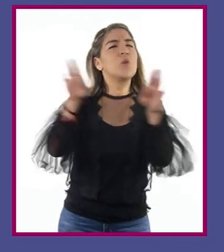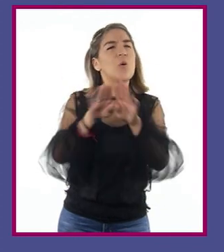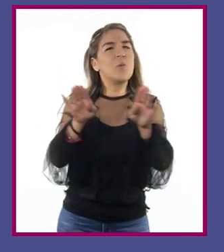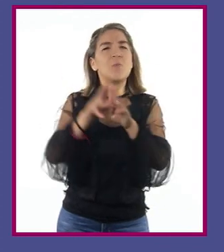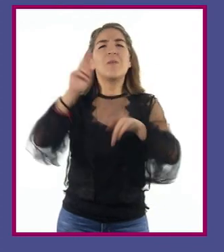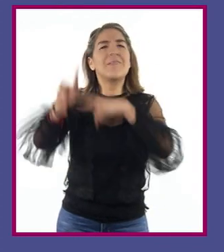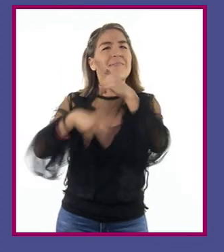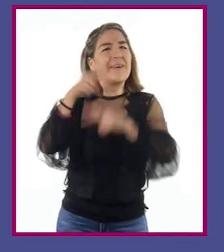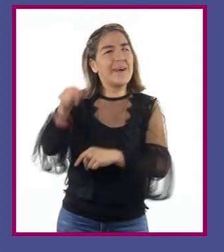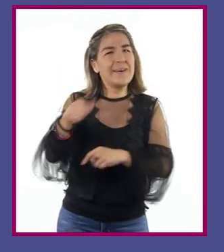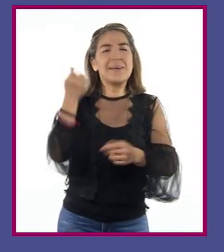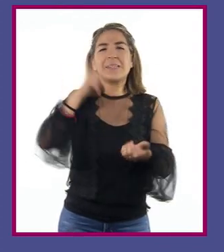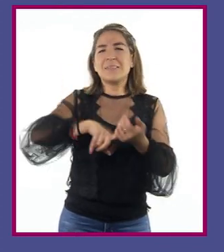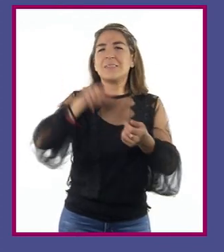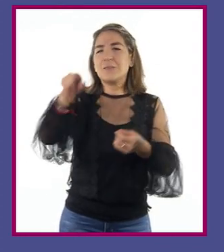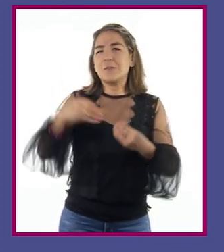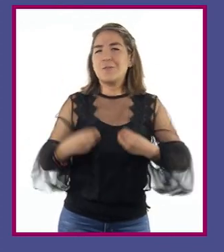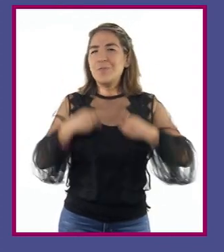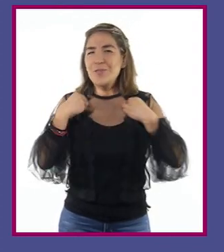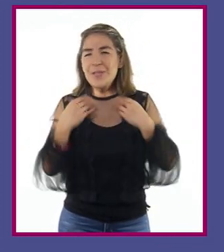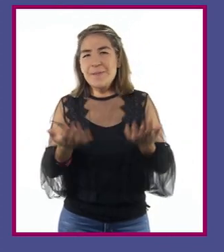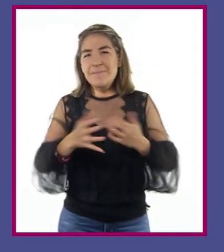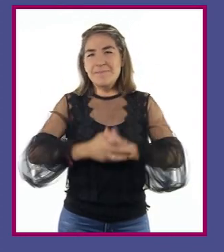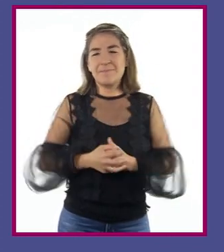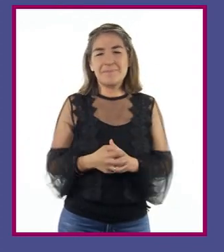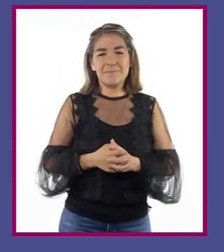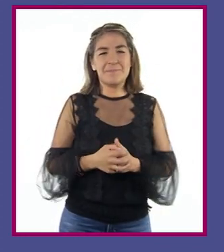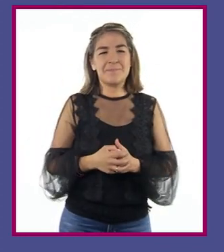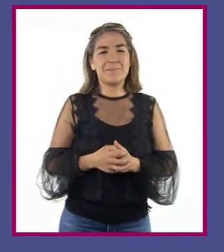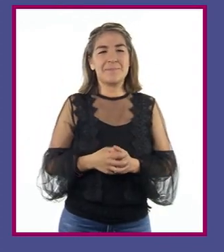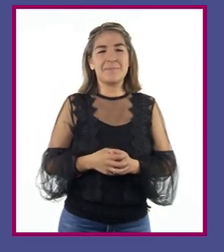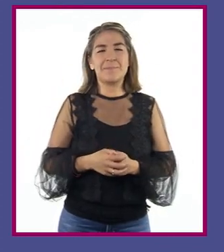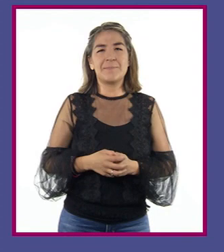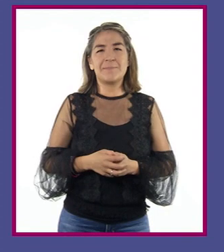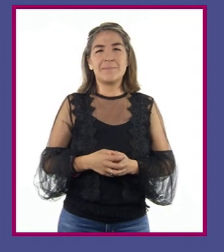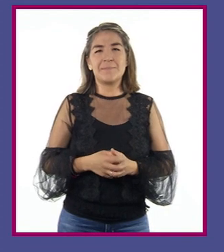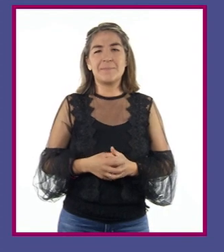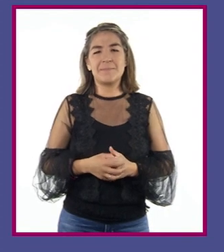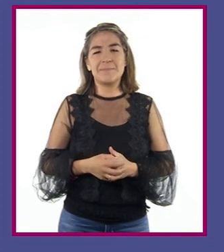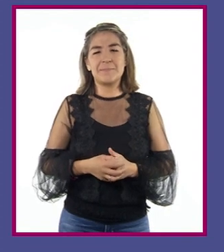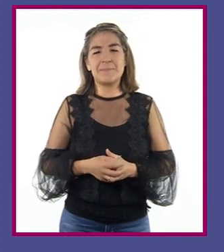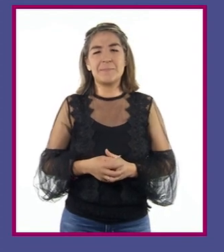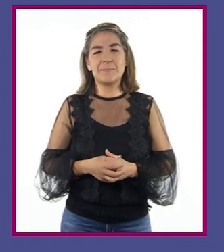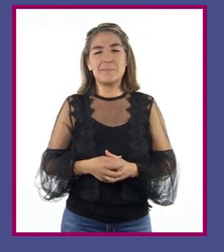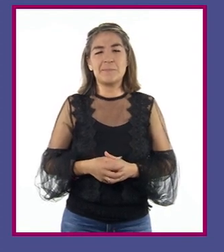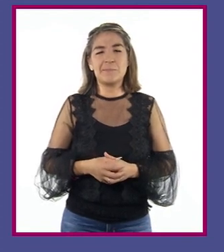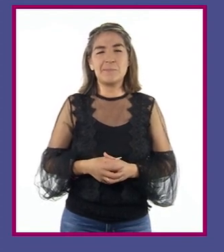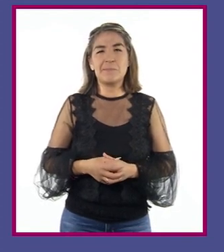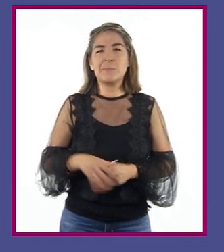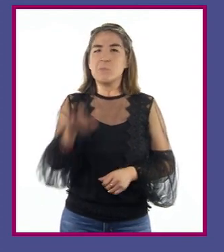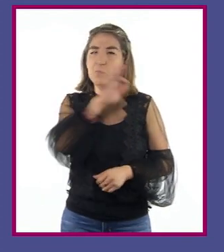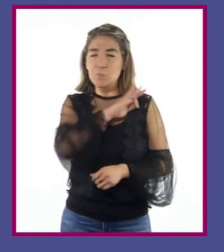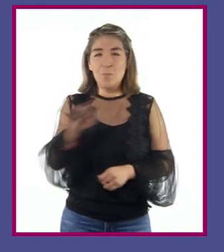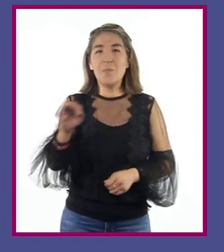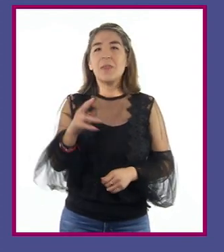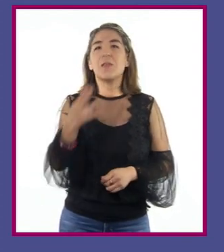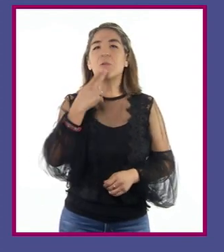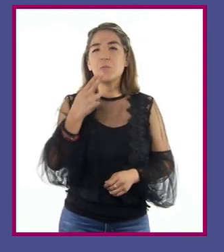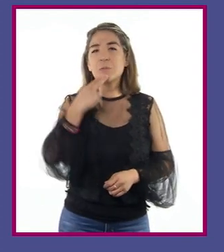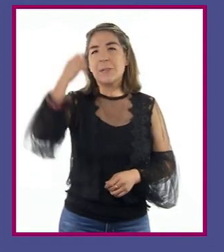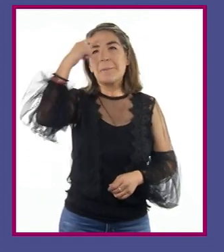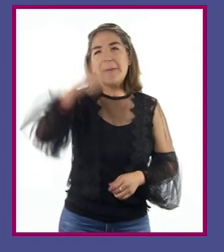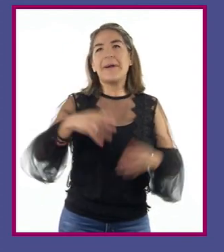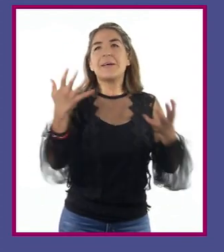ella o a él. Nos puede ser muy útil para